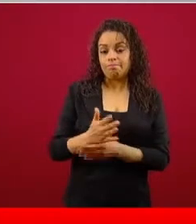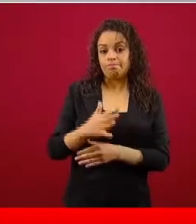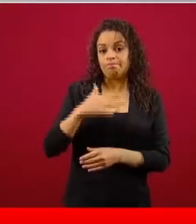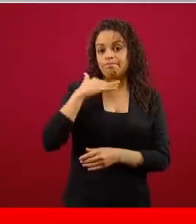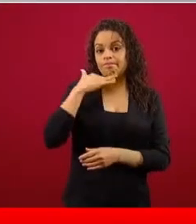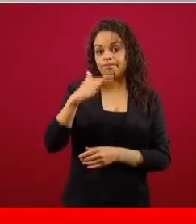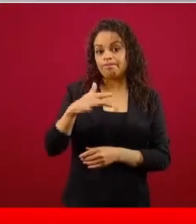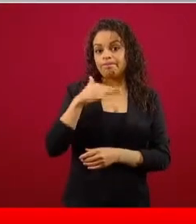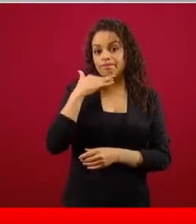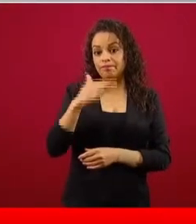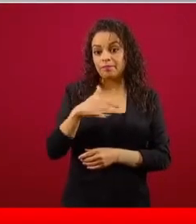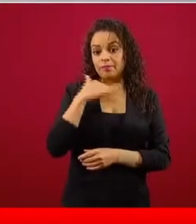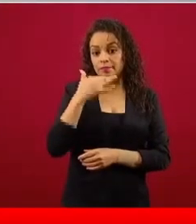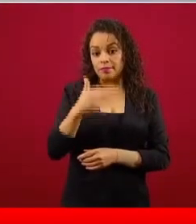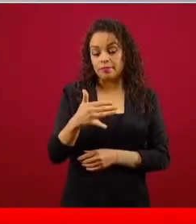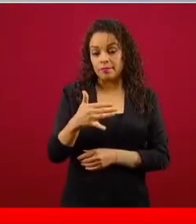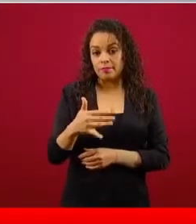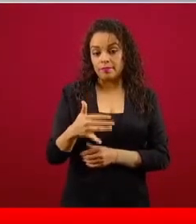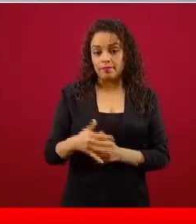por